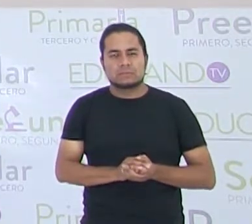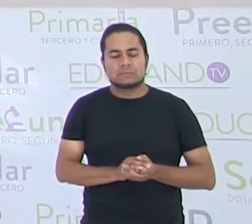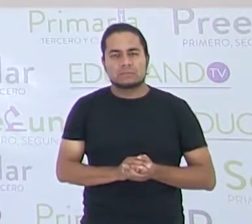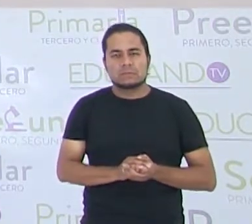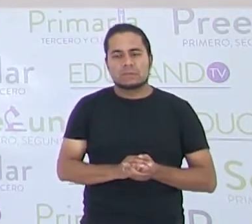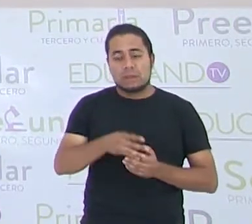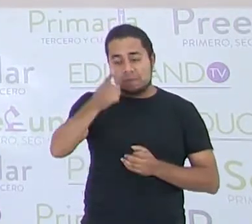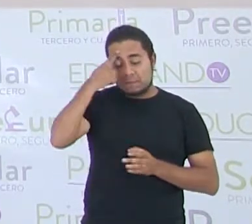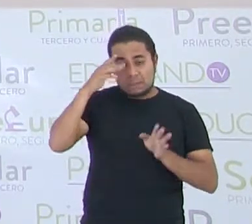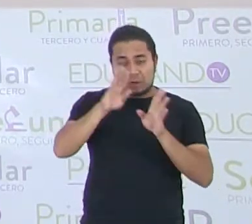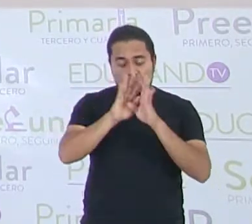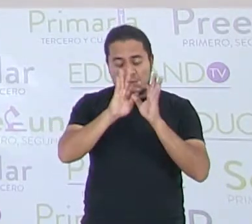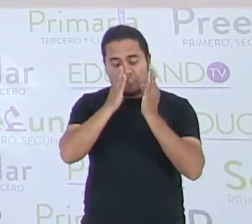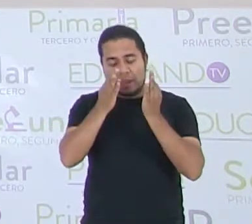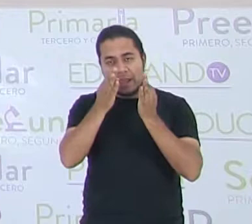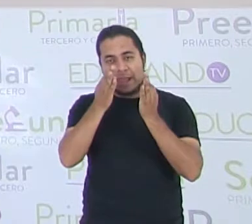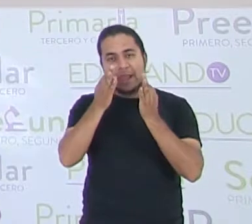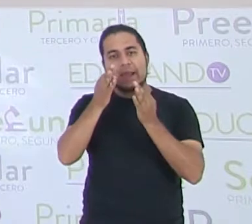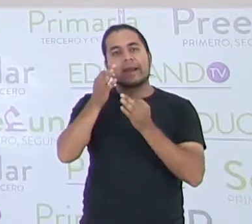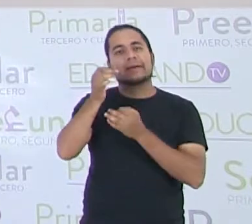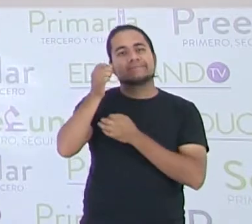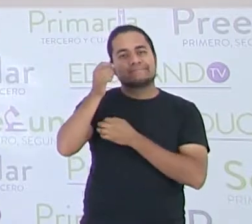creativa.